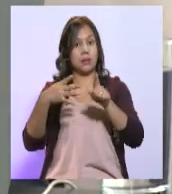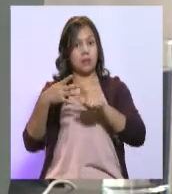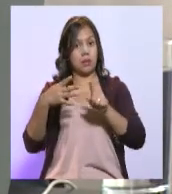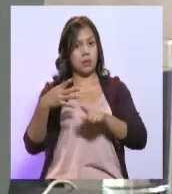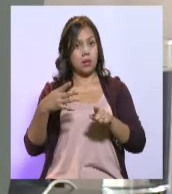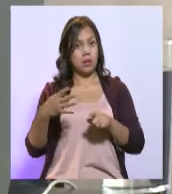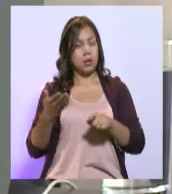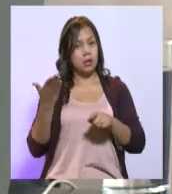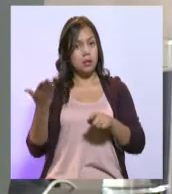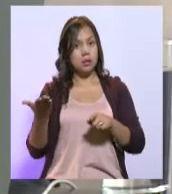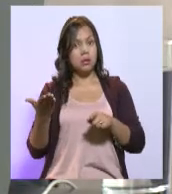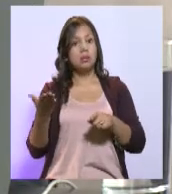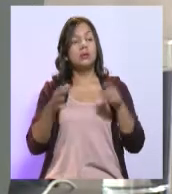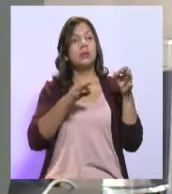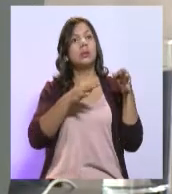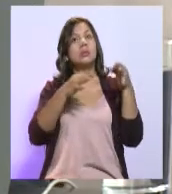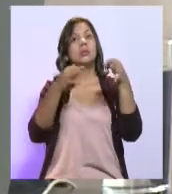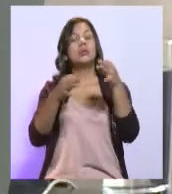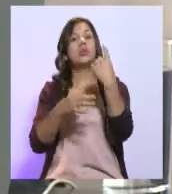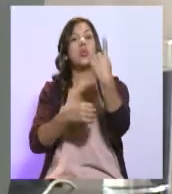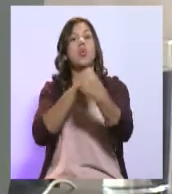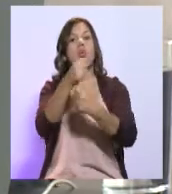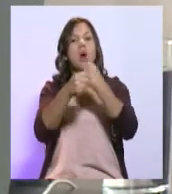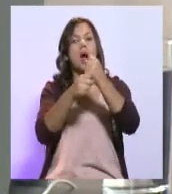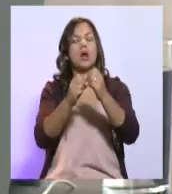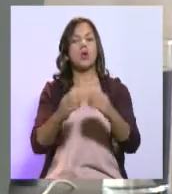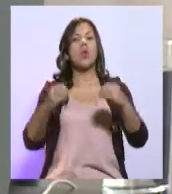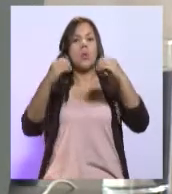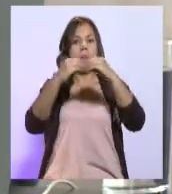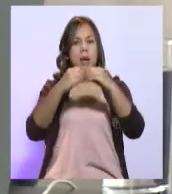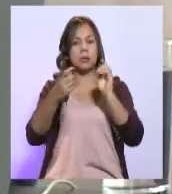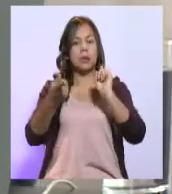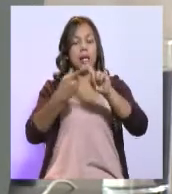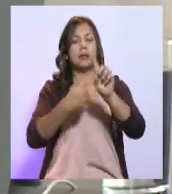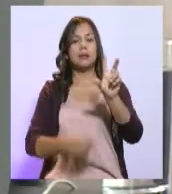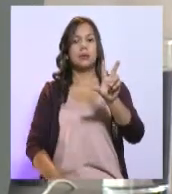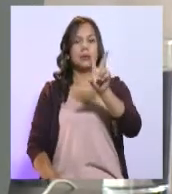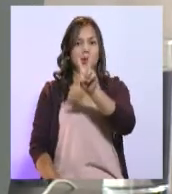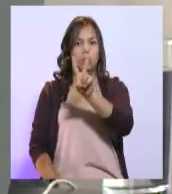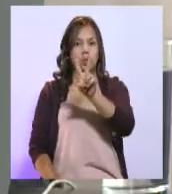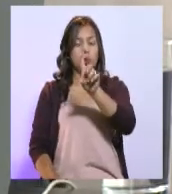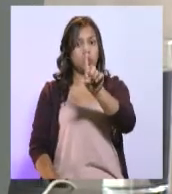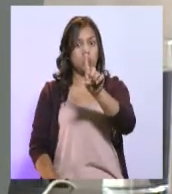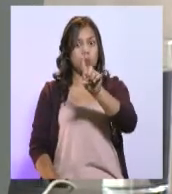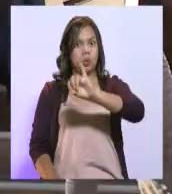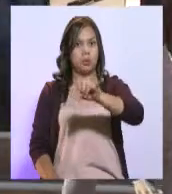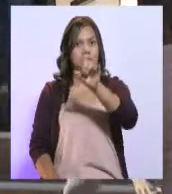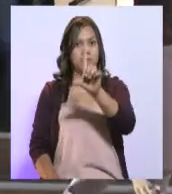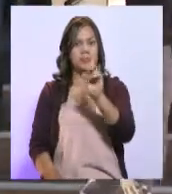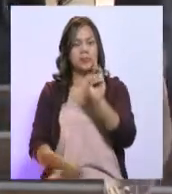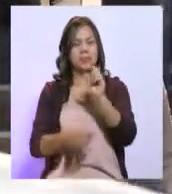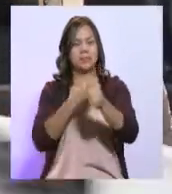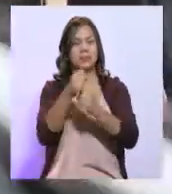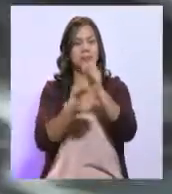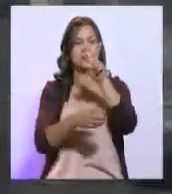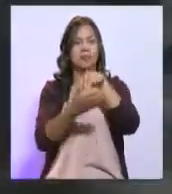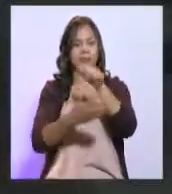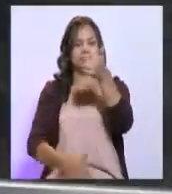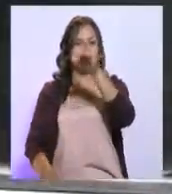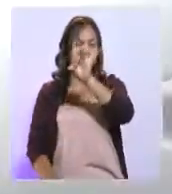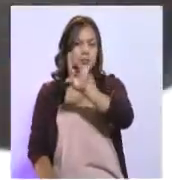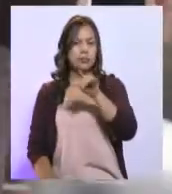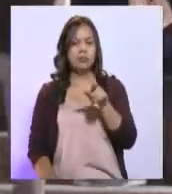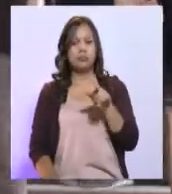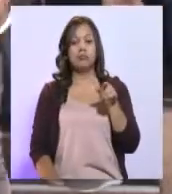que prorrogarse por un año más hasta el 31 de julio del año 2018. Precisamente este hecho es denunciado